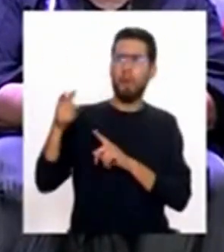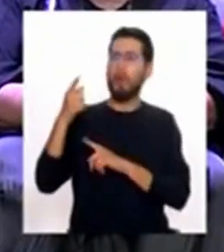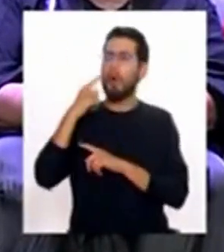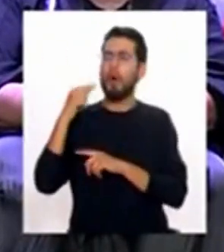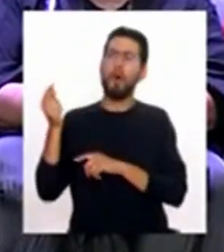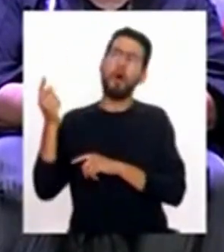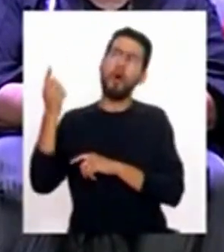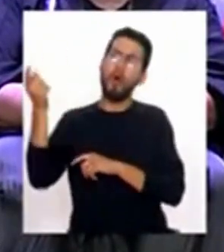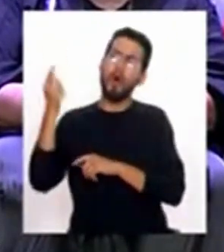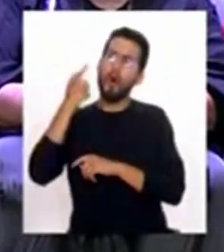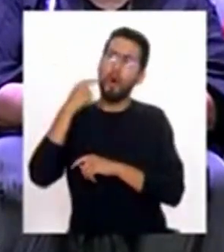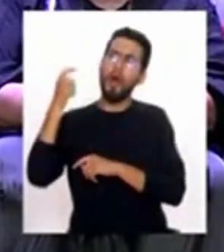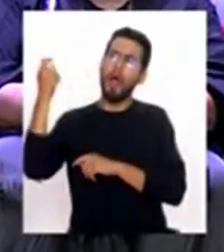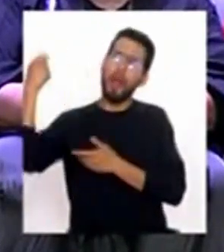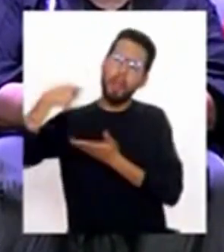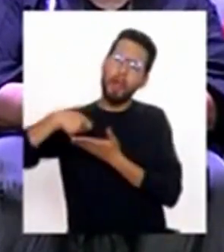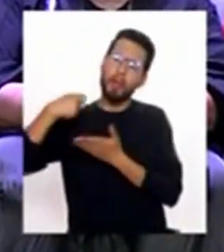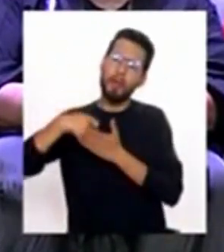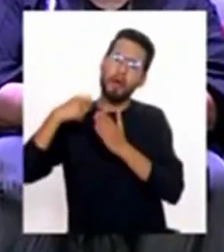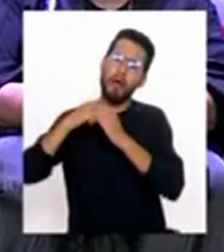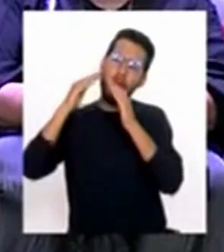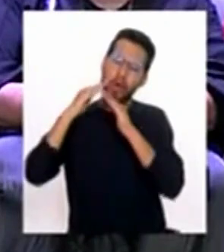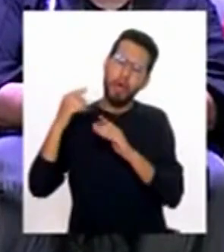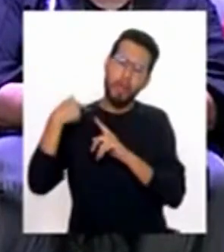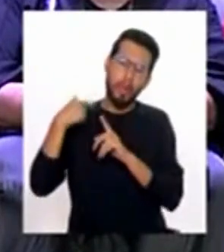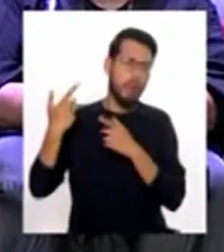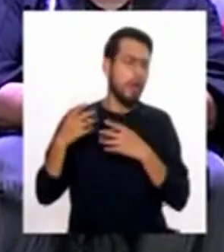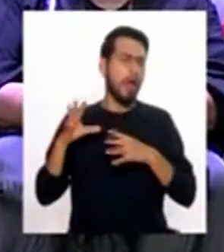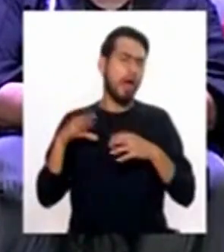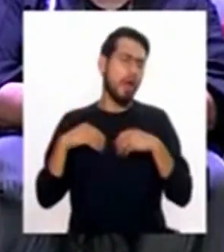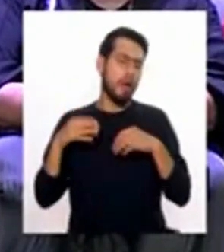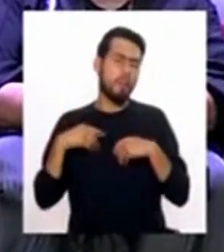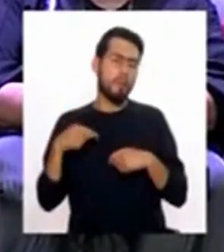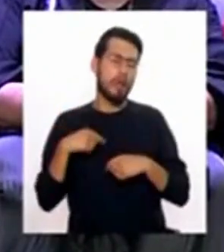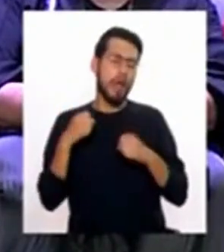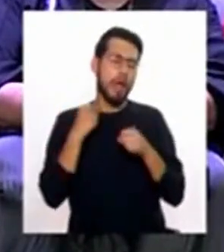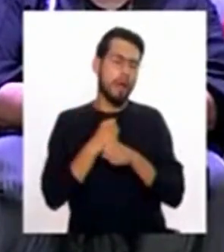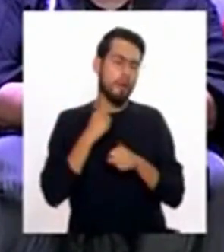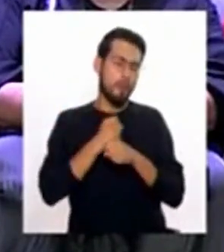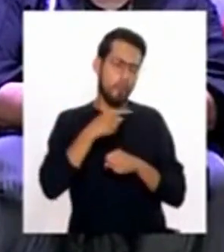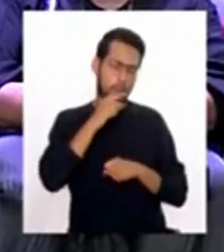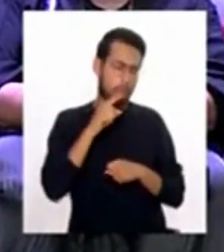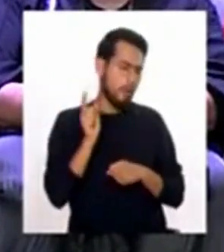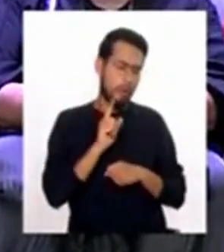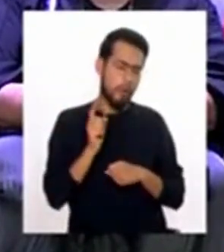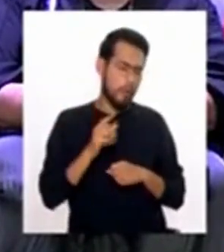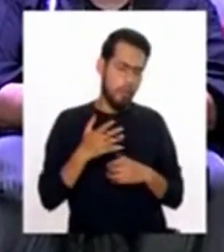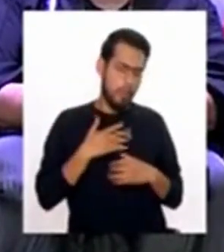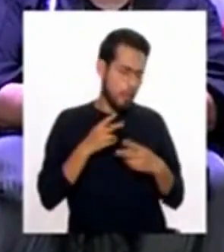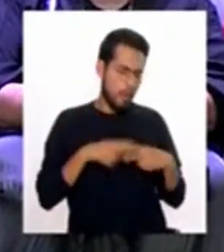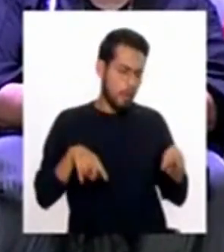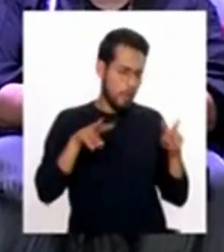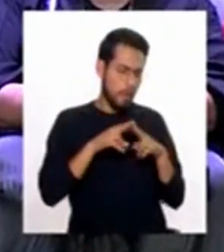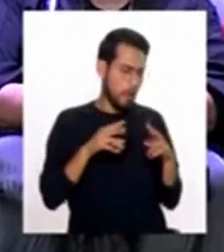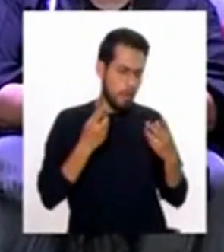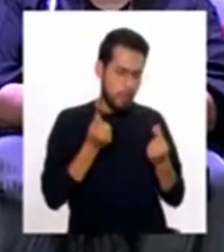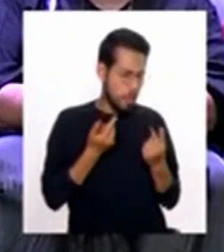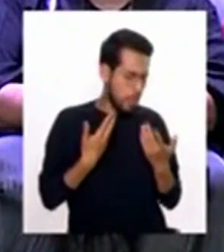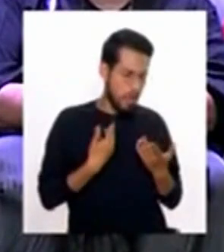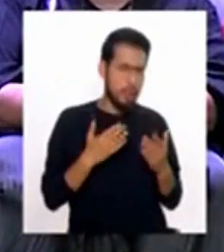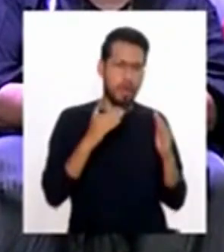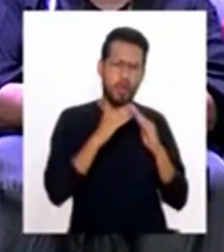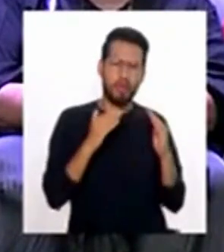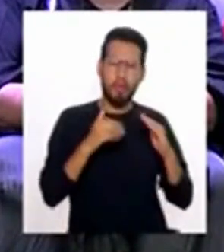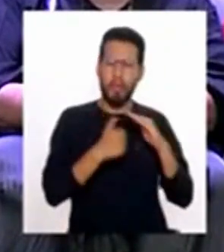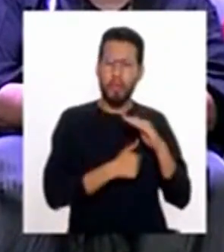los que llevan el sustento al hogar y ellas creen que su trabajo en la casa no tiene un valor económico,